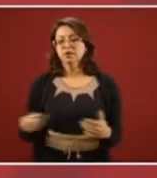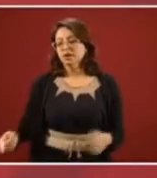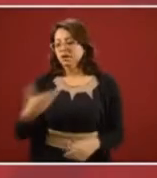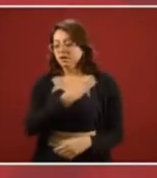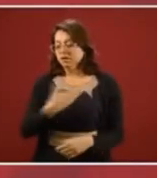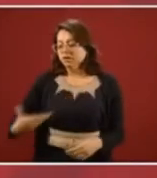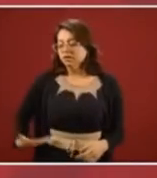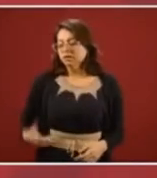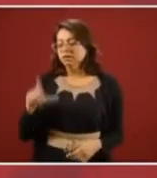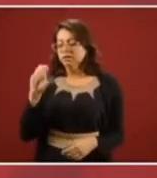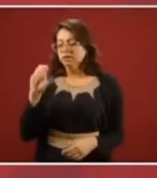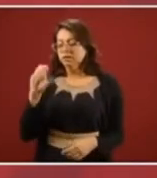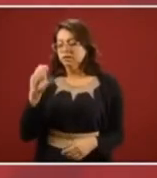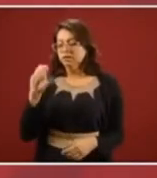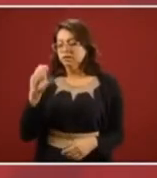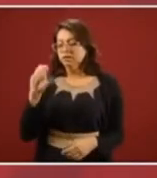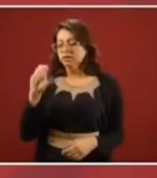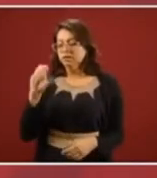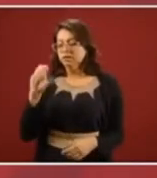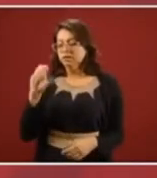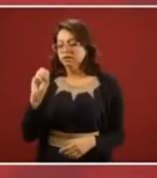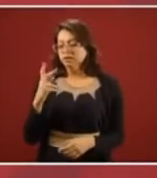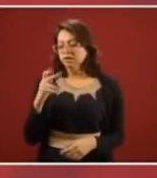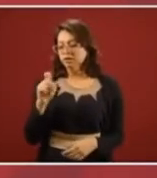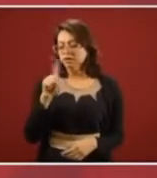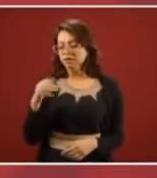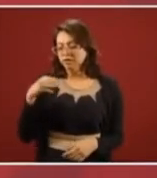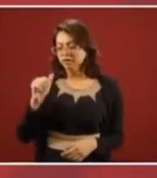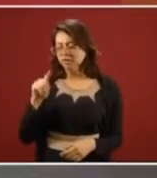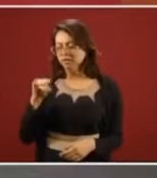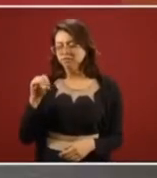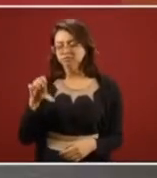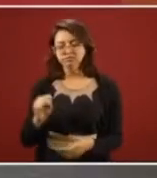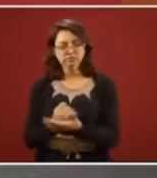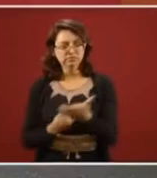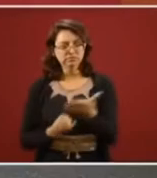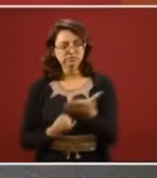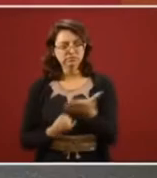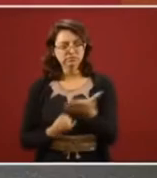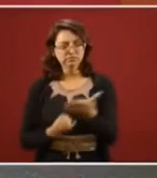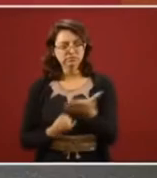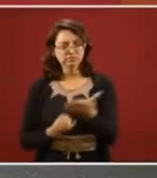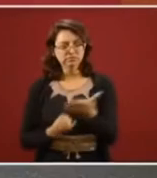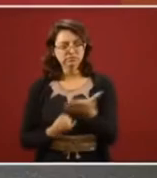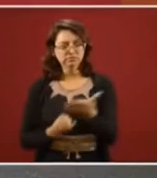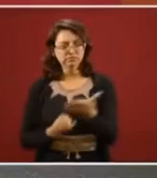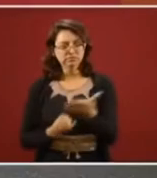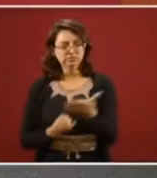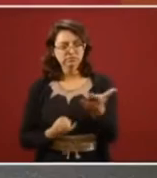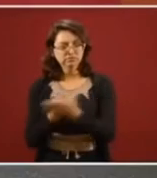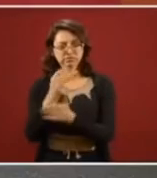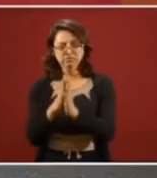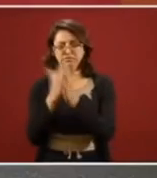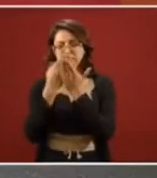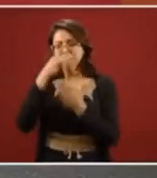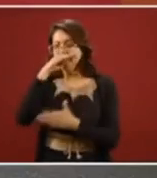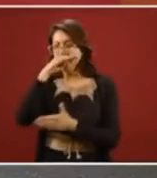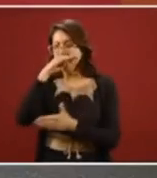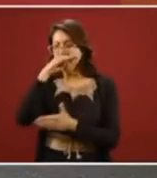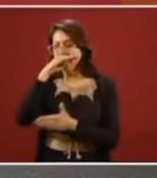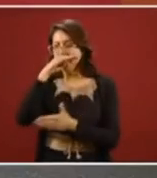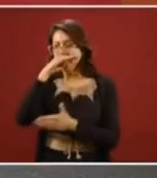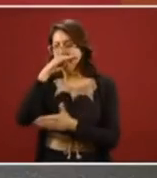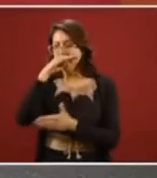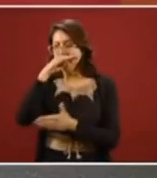gratuitos de los libros de texto gratuitos frei burning